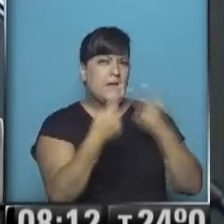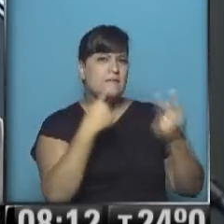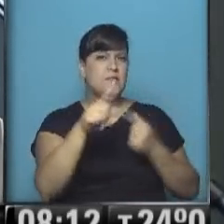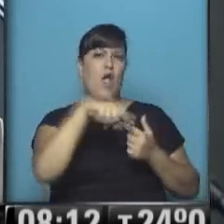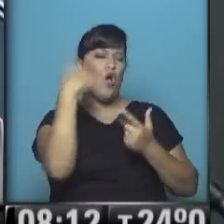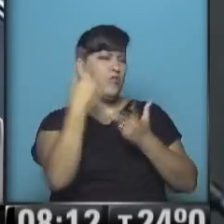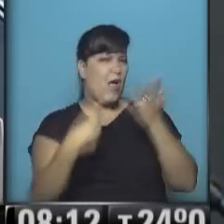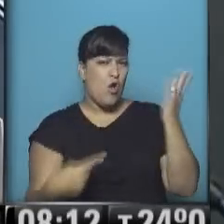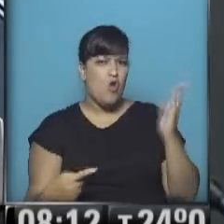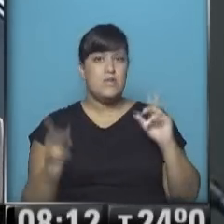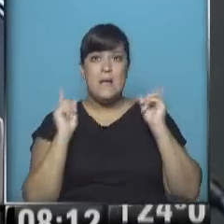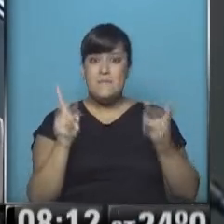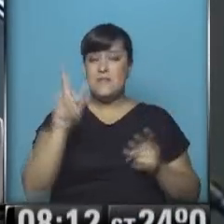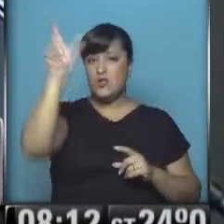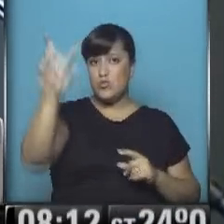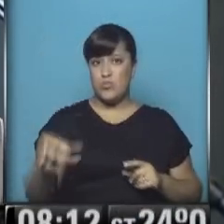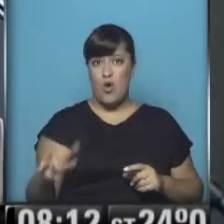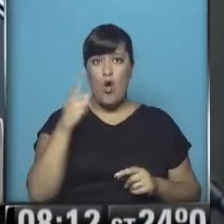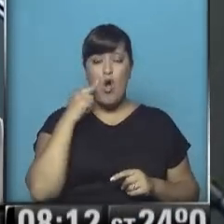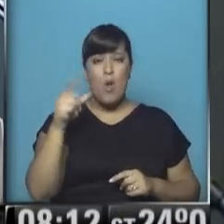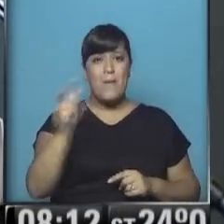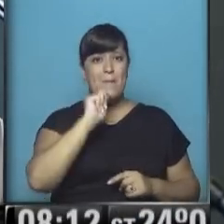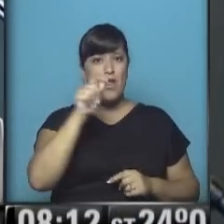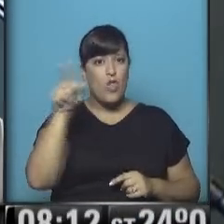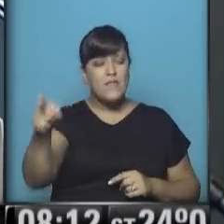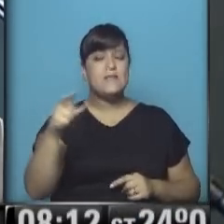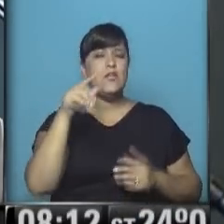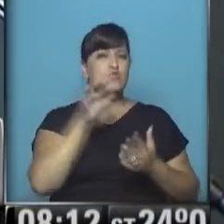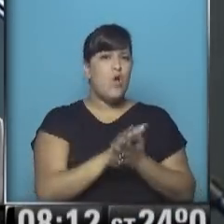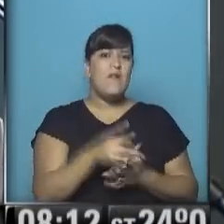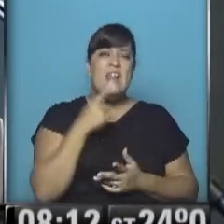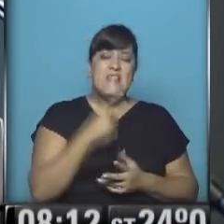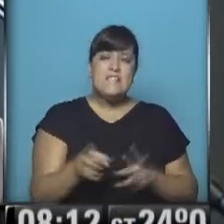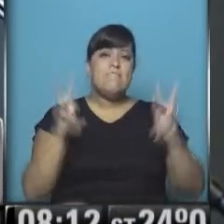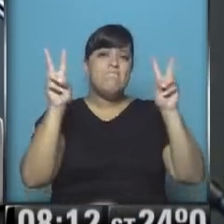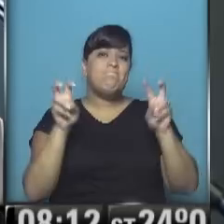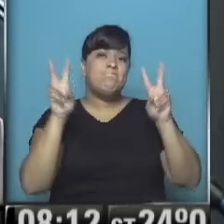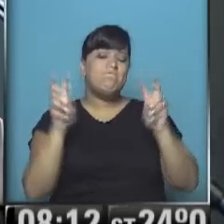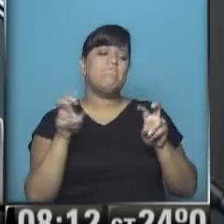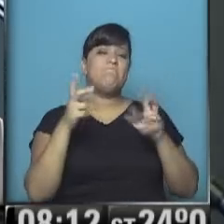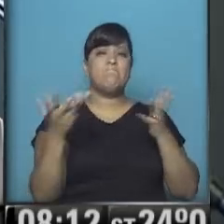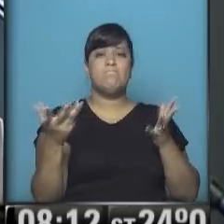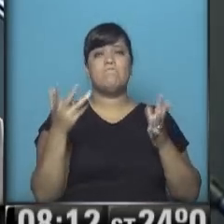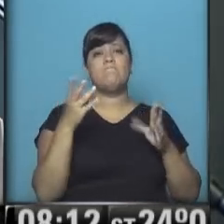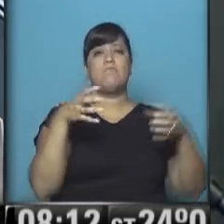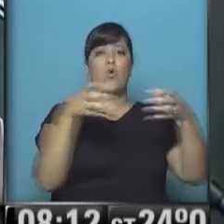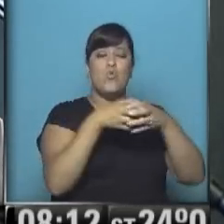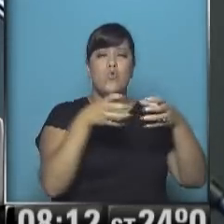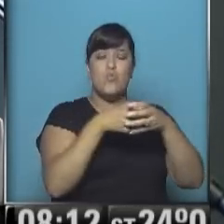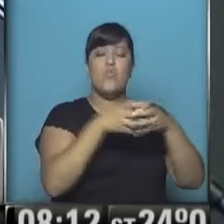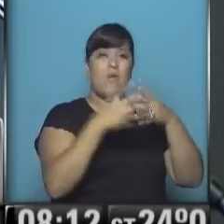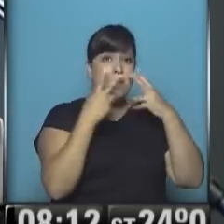otras comunicaciones que él mismo ha emitido, respecto a un supuesto seguimiento de un agente de inteligencia. Y